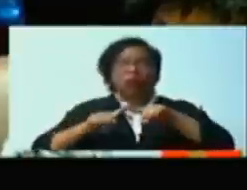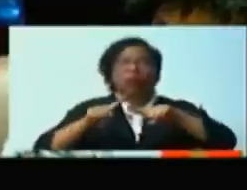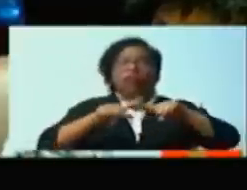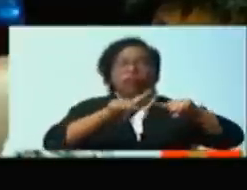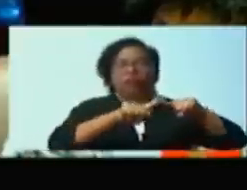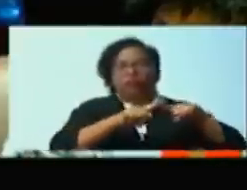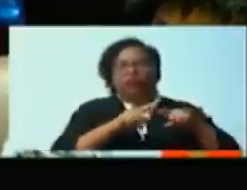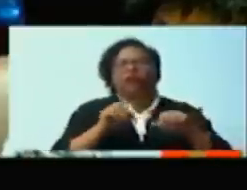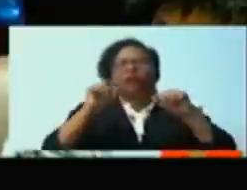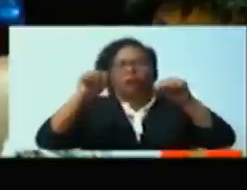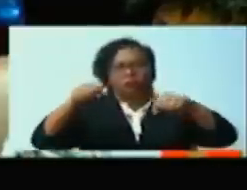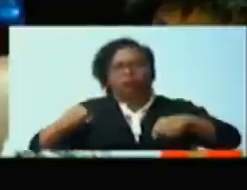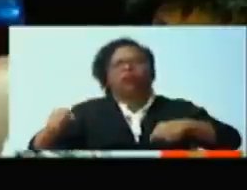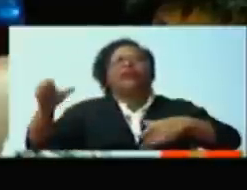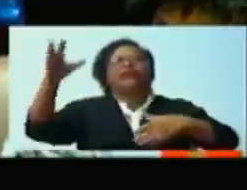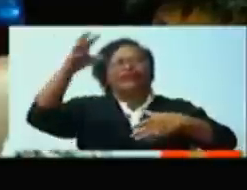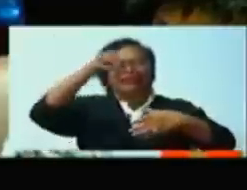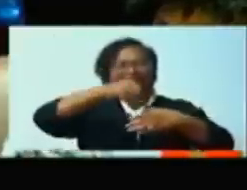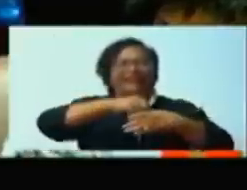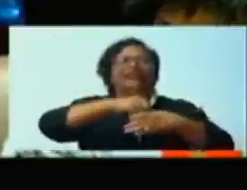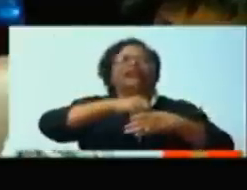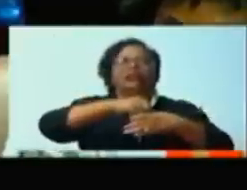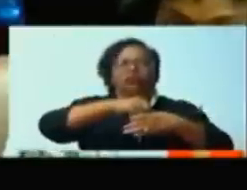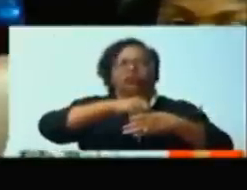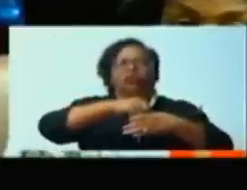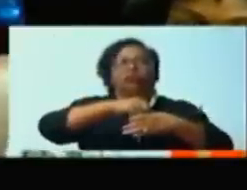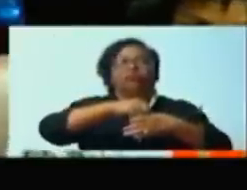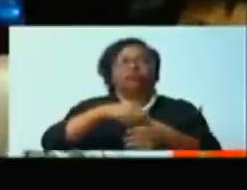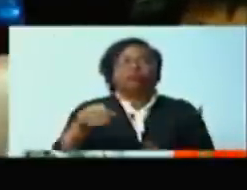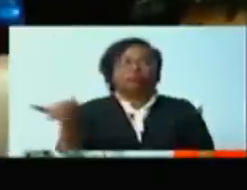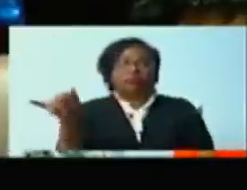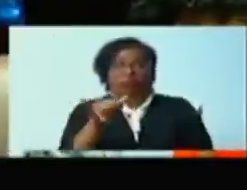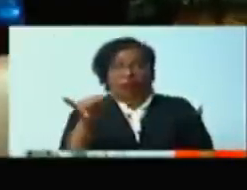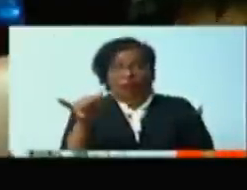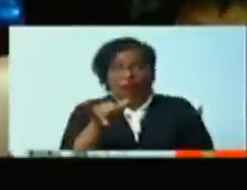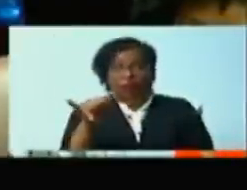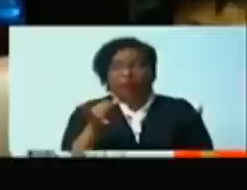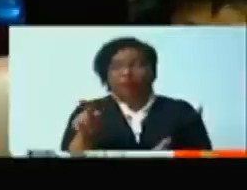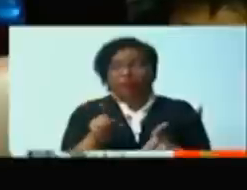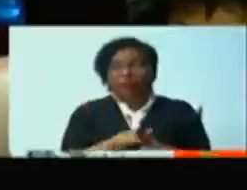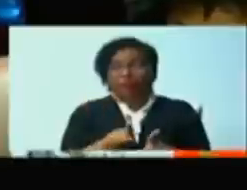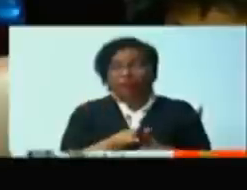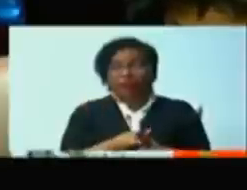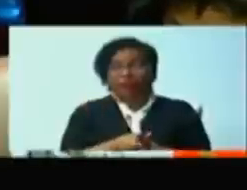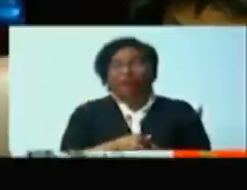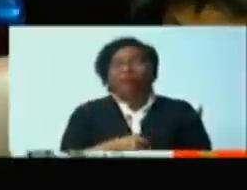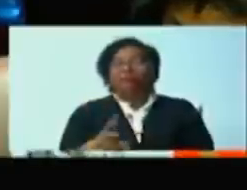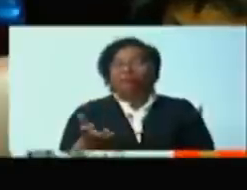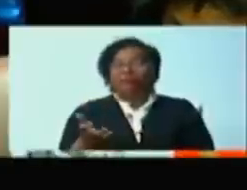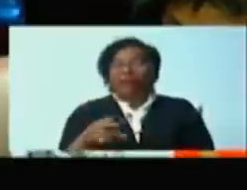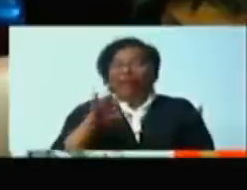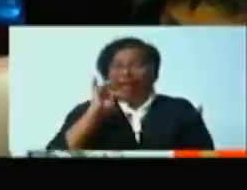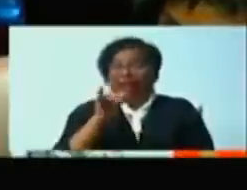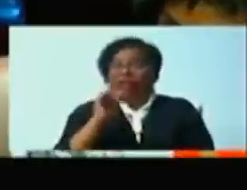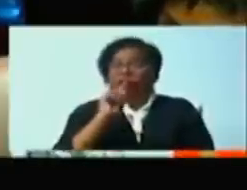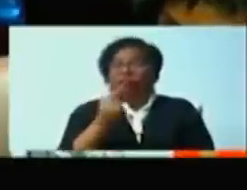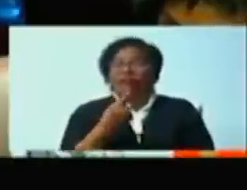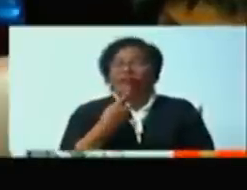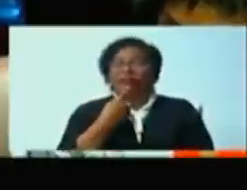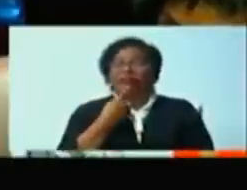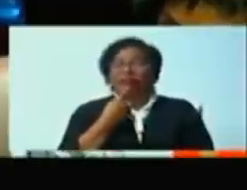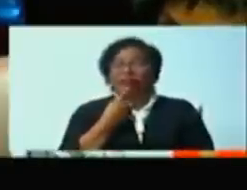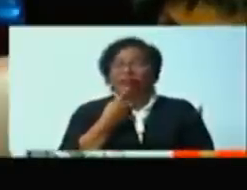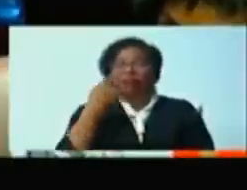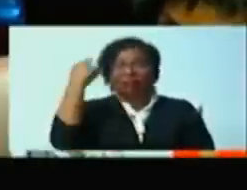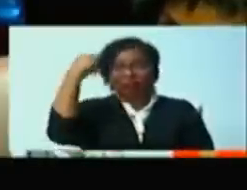Añadir que por la trascendencia de lo que está en cuestión de Investigar un órgano como este eso no quiere